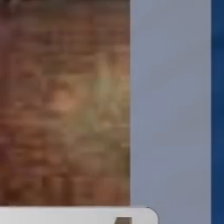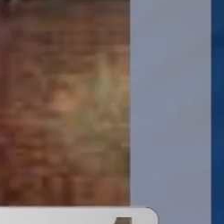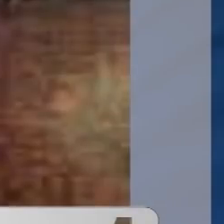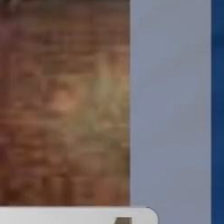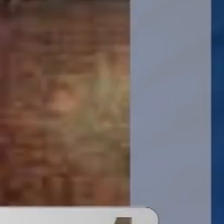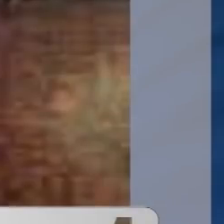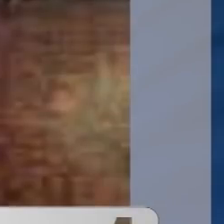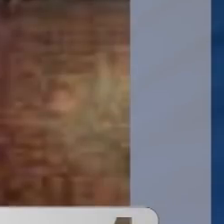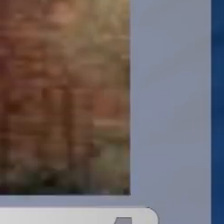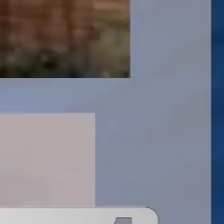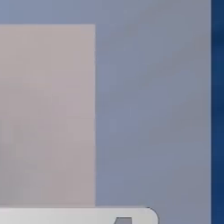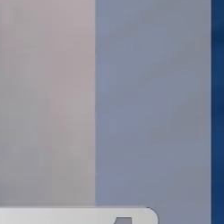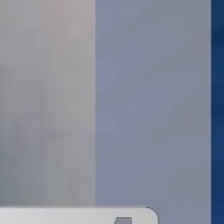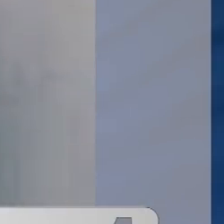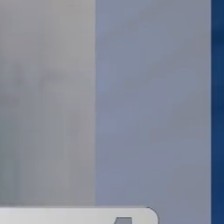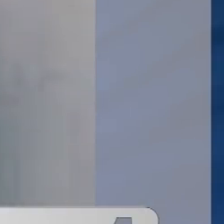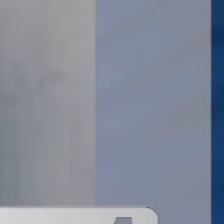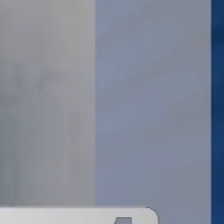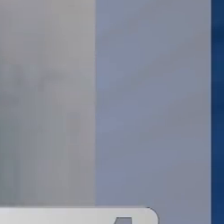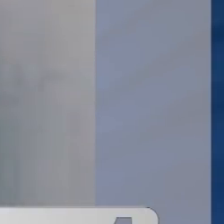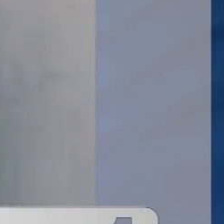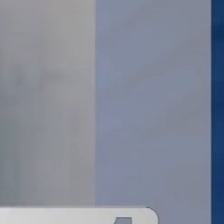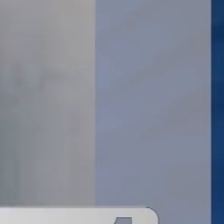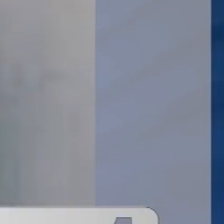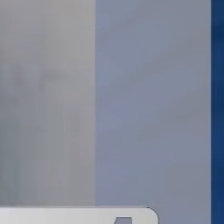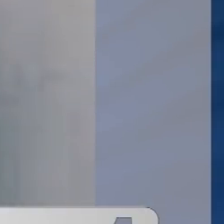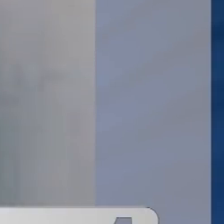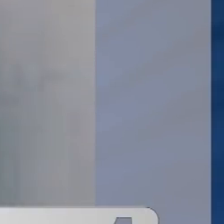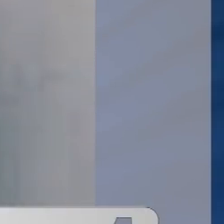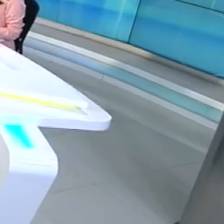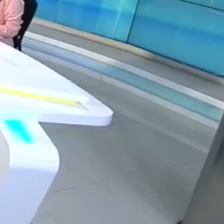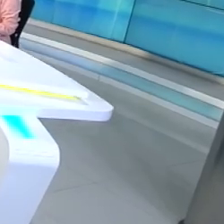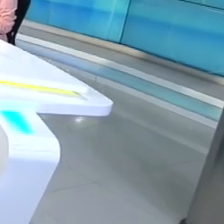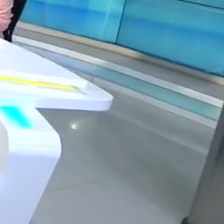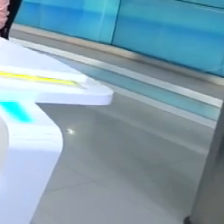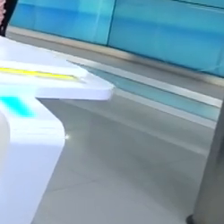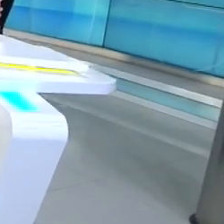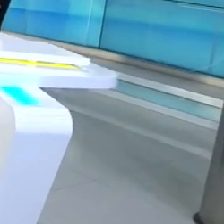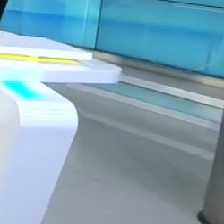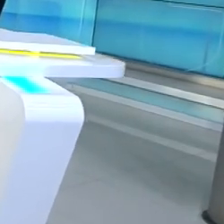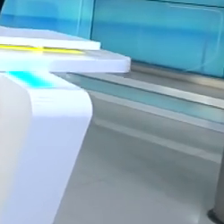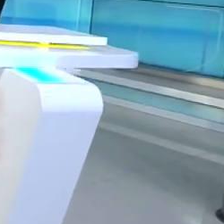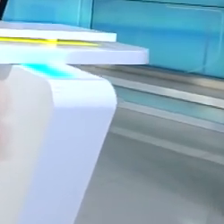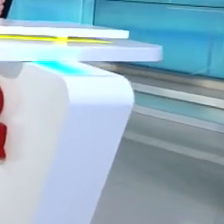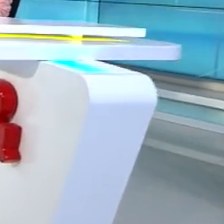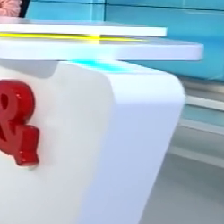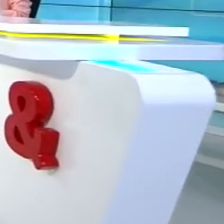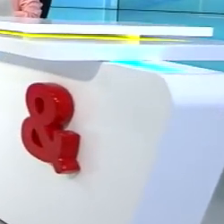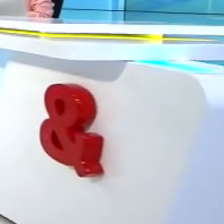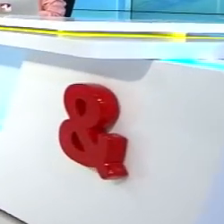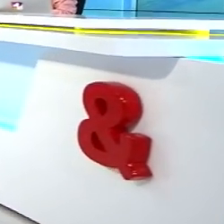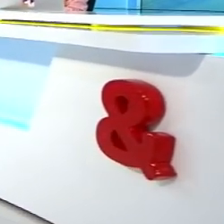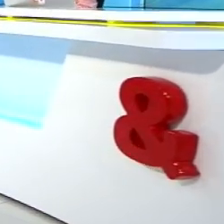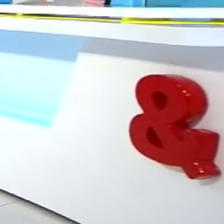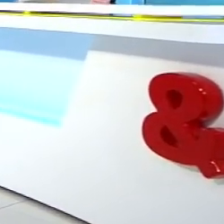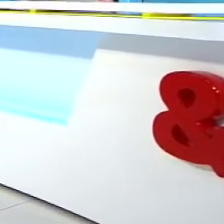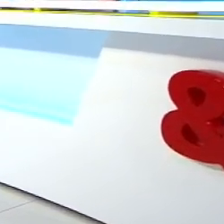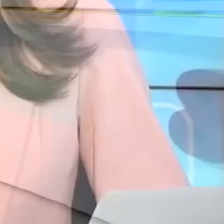el milagro de la monja María Berenice Duque, que está a punto de ser beatificada? Con Luisa Tobo.